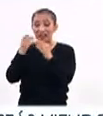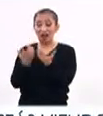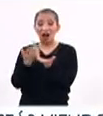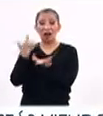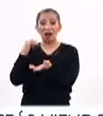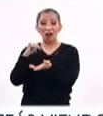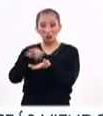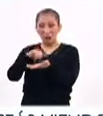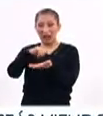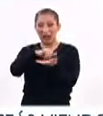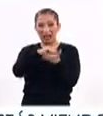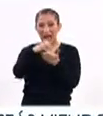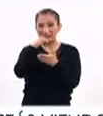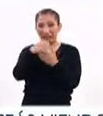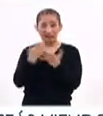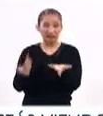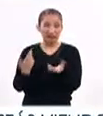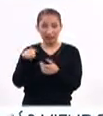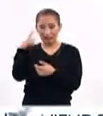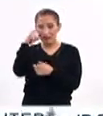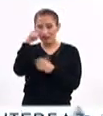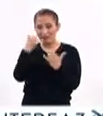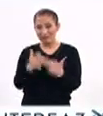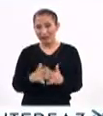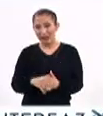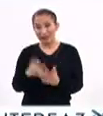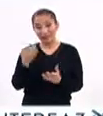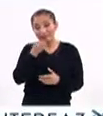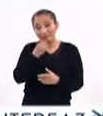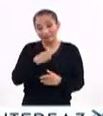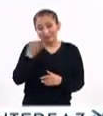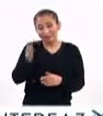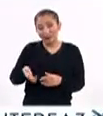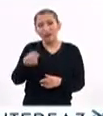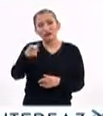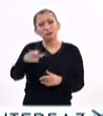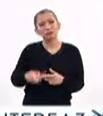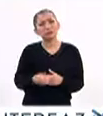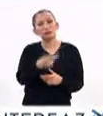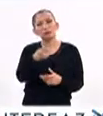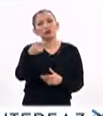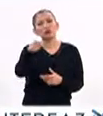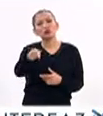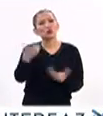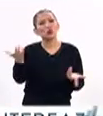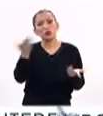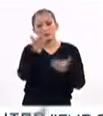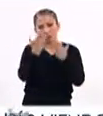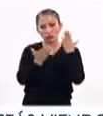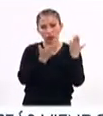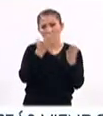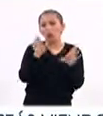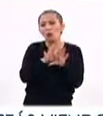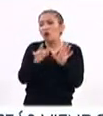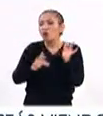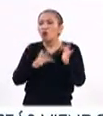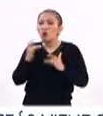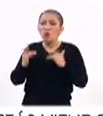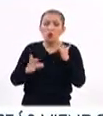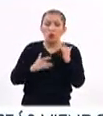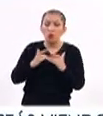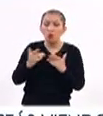croissants, pero pues es un reto que vale la pena aceptar. Yo quisiera preguntarte, además del aspecto académico, ¿cómo